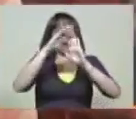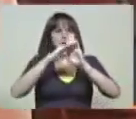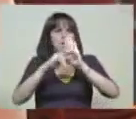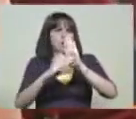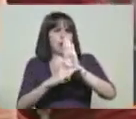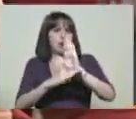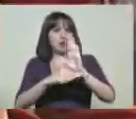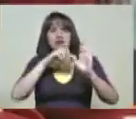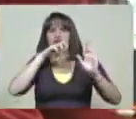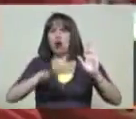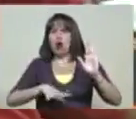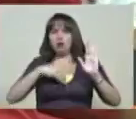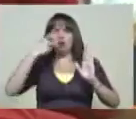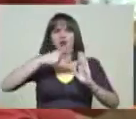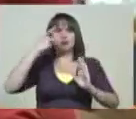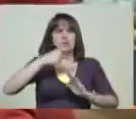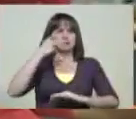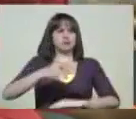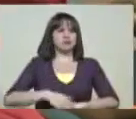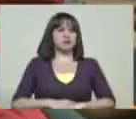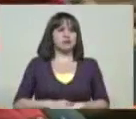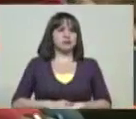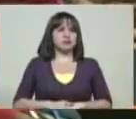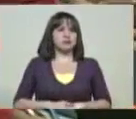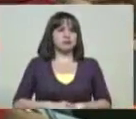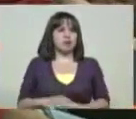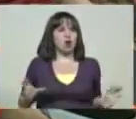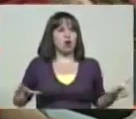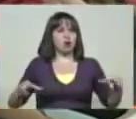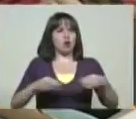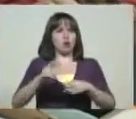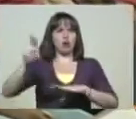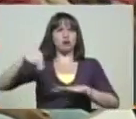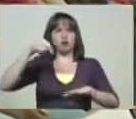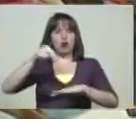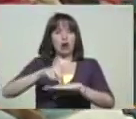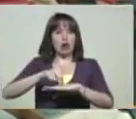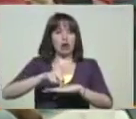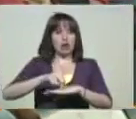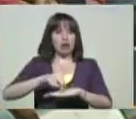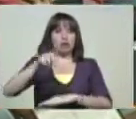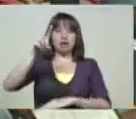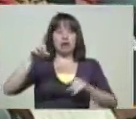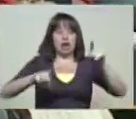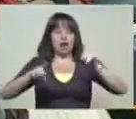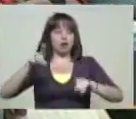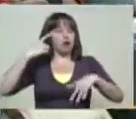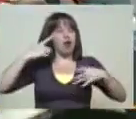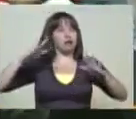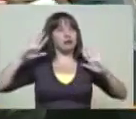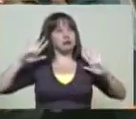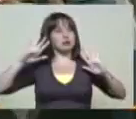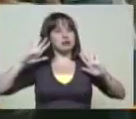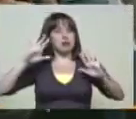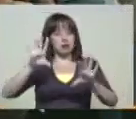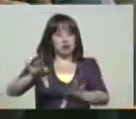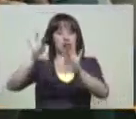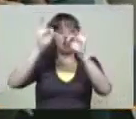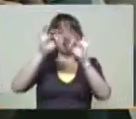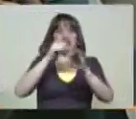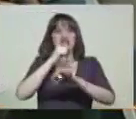históricos con intelectuales y los equipos nacionales a veces unos inclusive para elegir